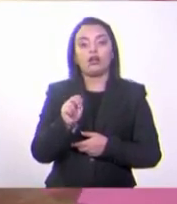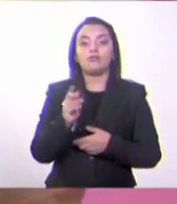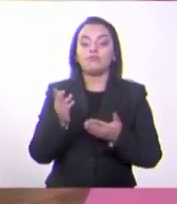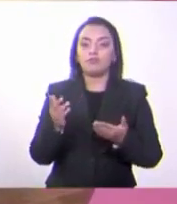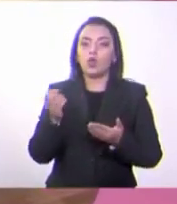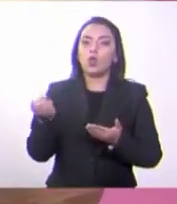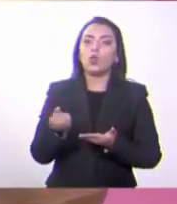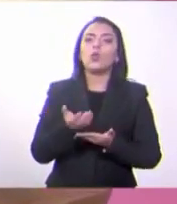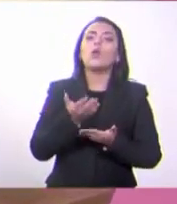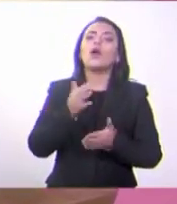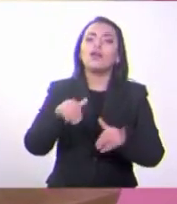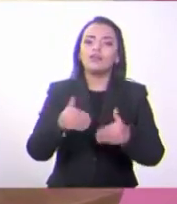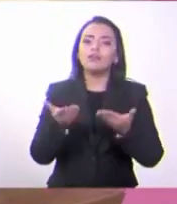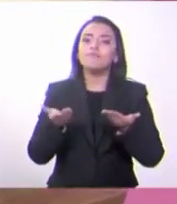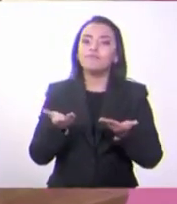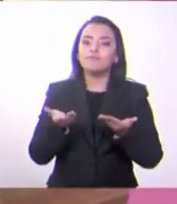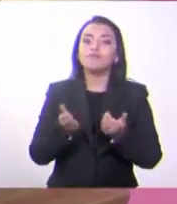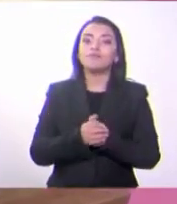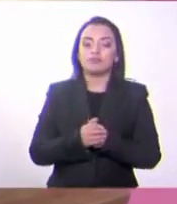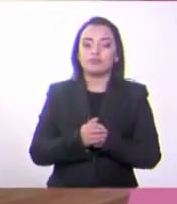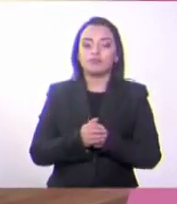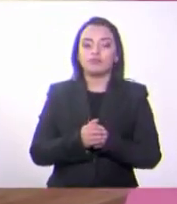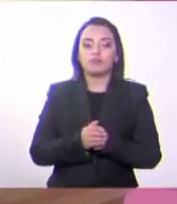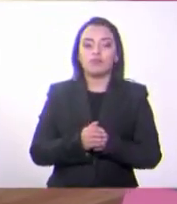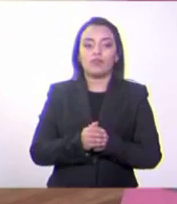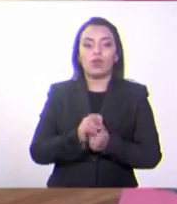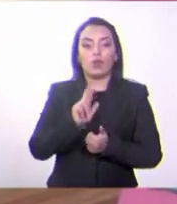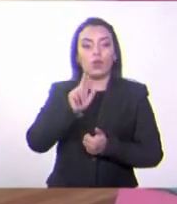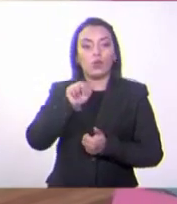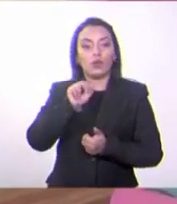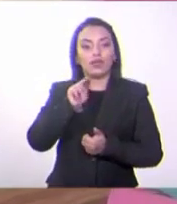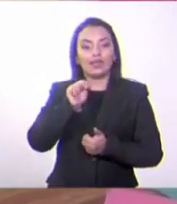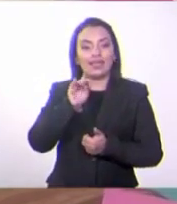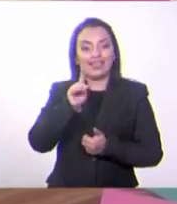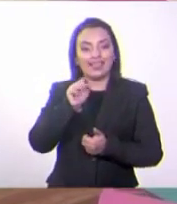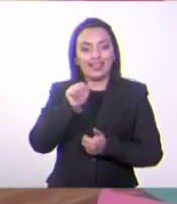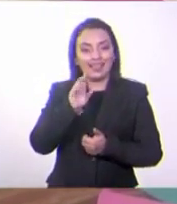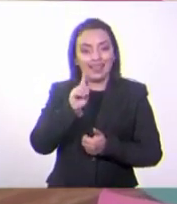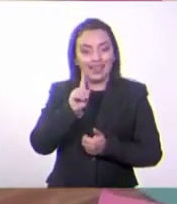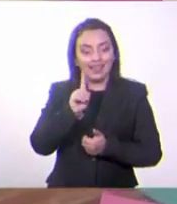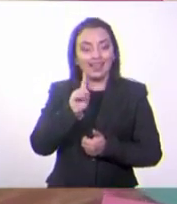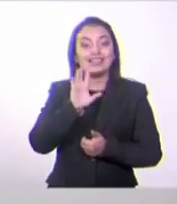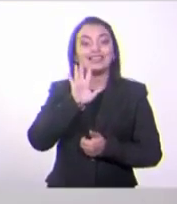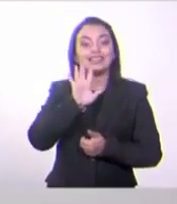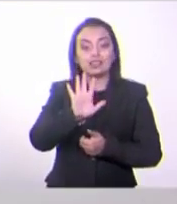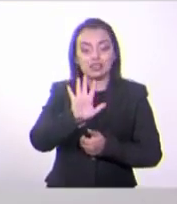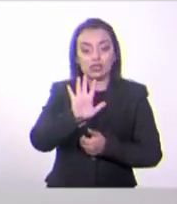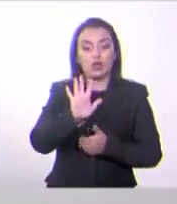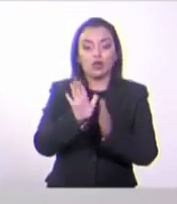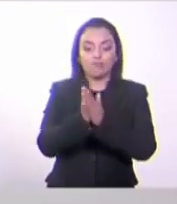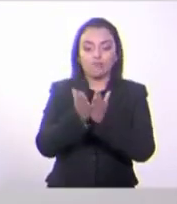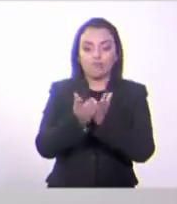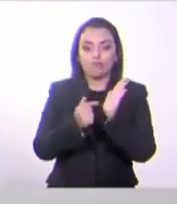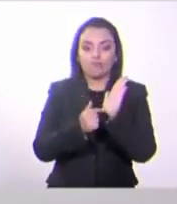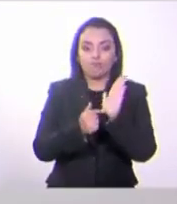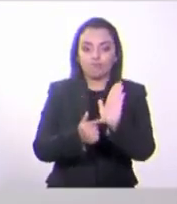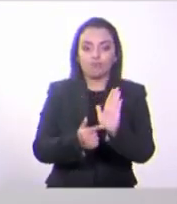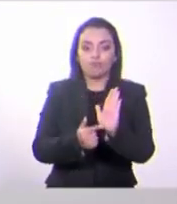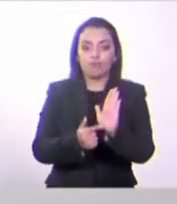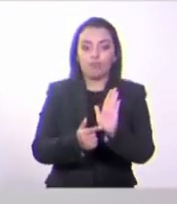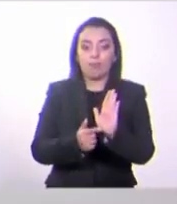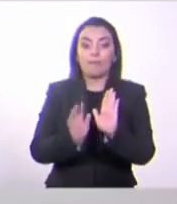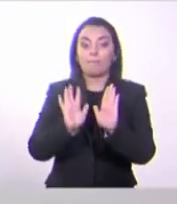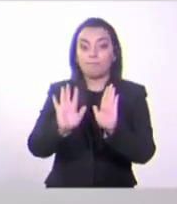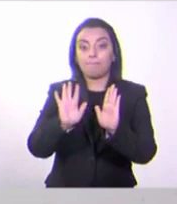y vamos a trabajar una nueva unidad, que es la unidad 5 del libro de texto. Primero, vamos a hacer un pequeño cambio